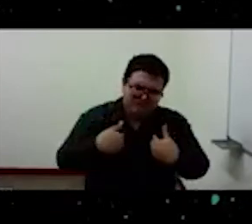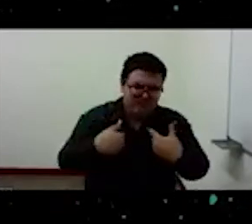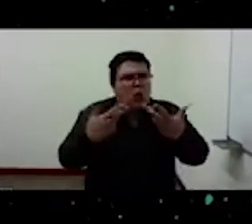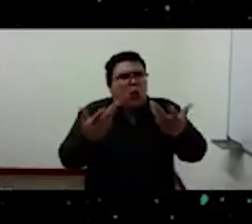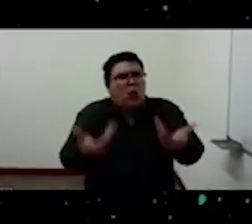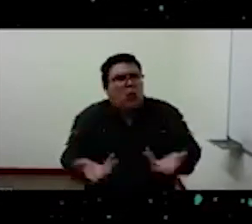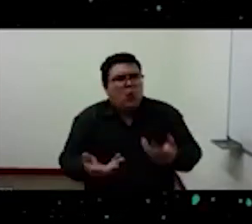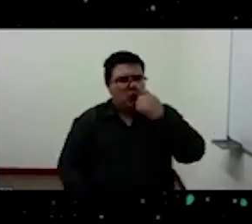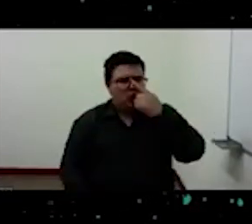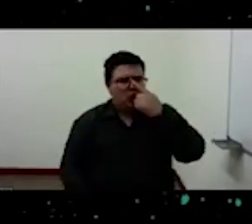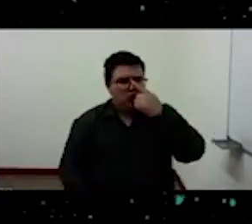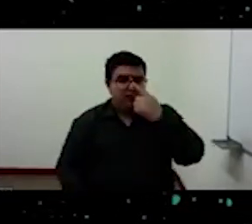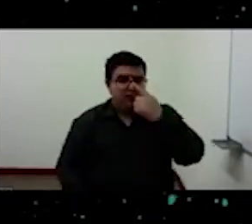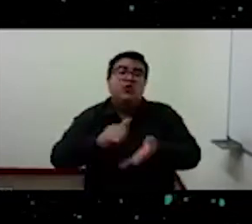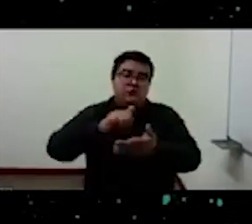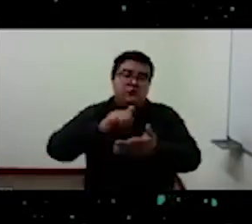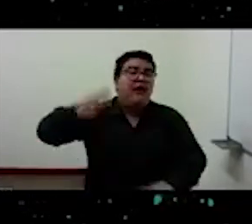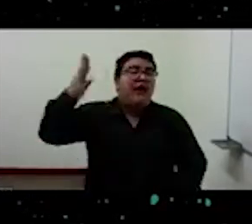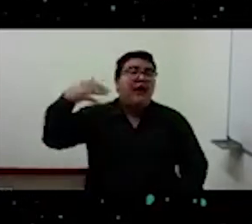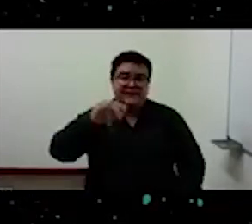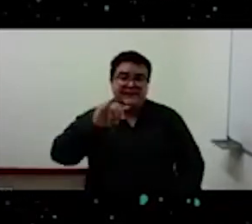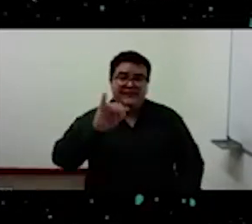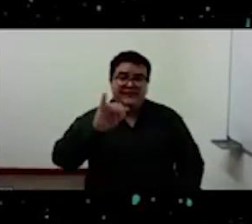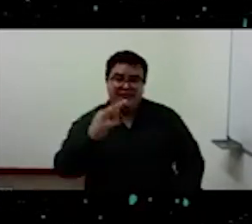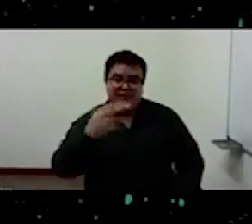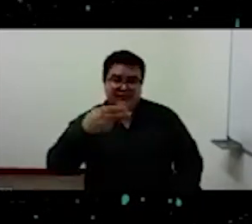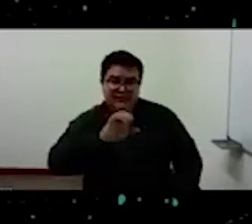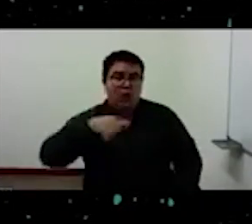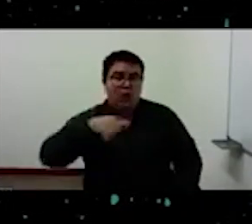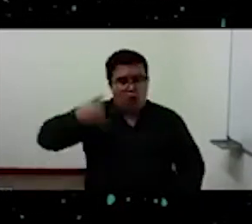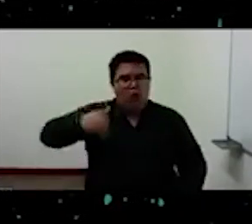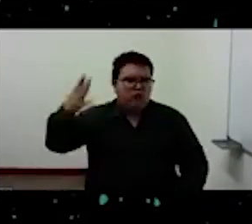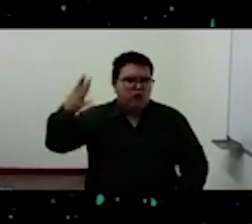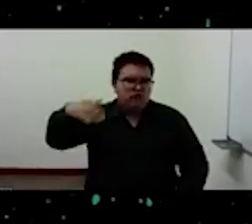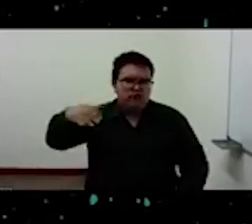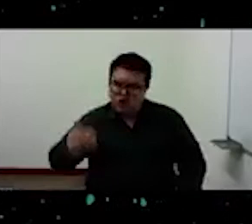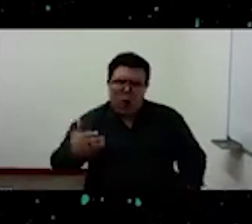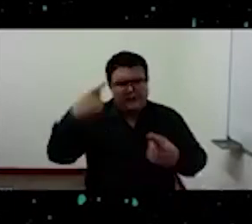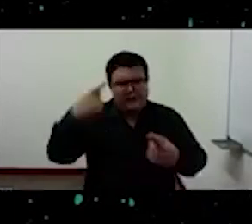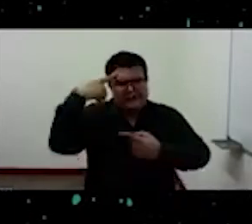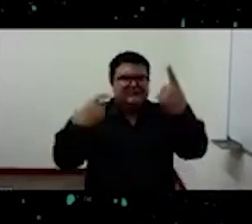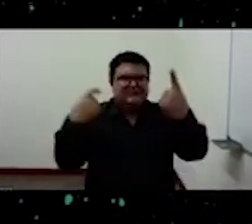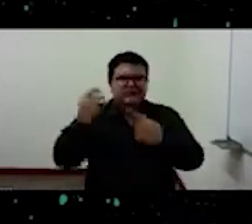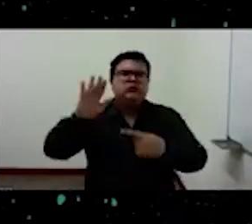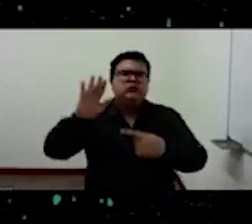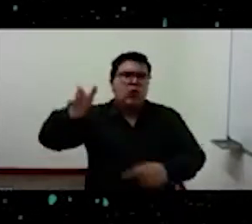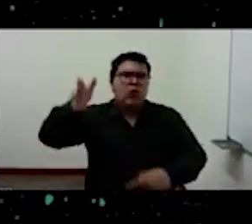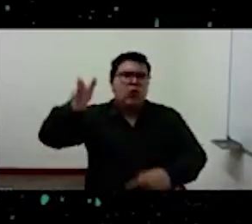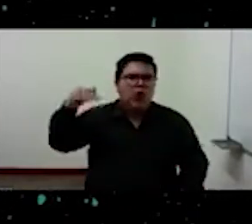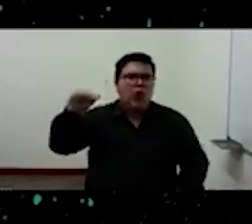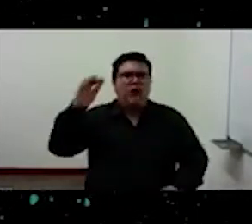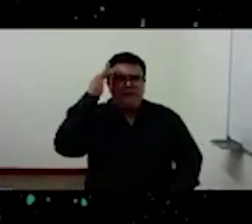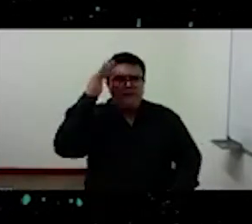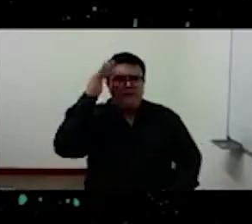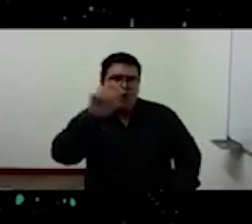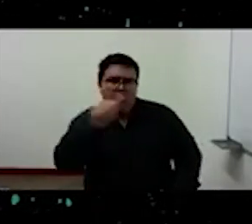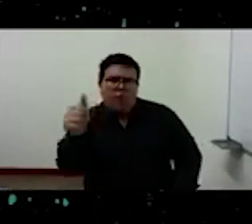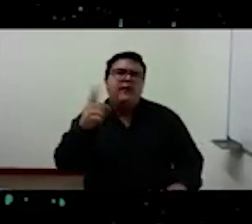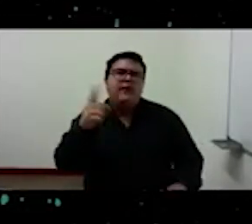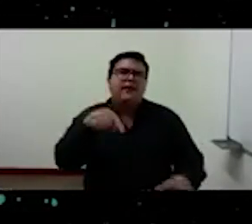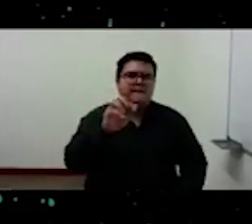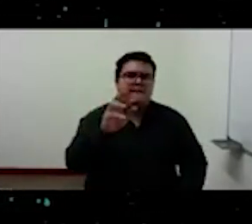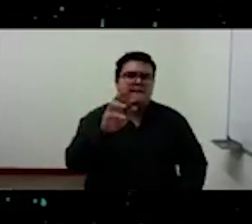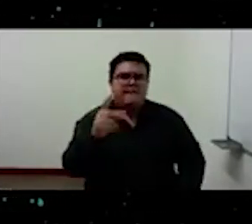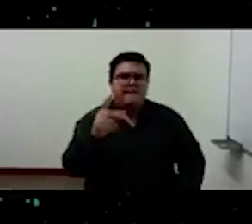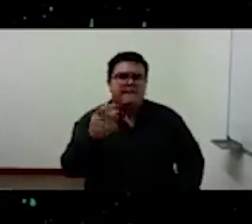Contrariamente a lo que pensaba el joven Nietzsche, sin duda bajo la influencia de Schopenhauer y Wagner, la